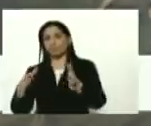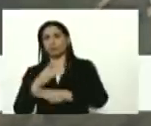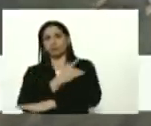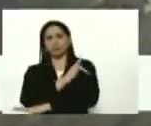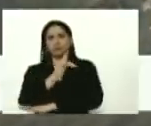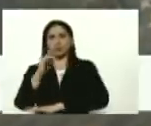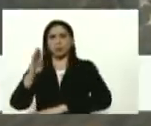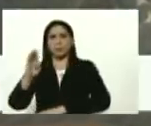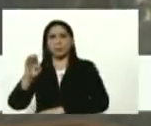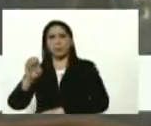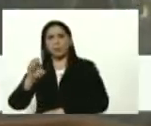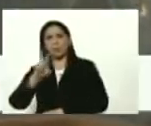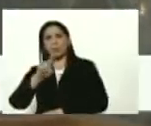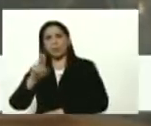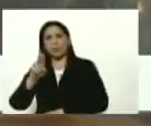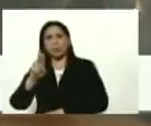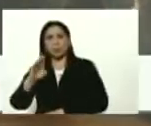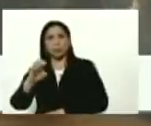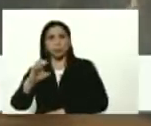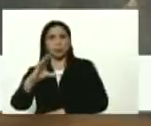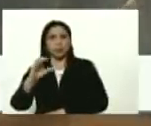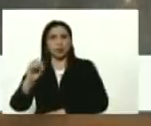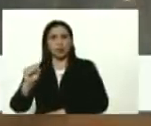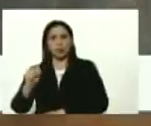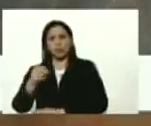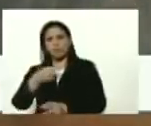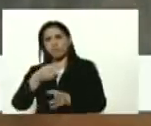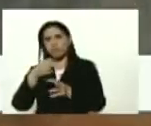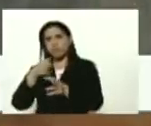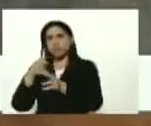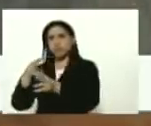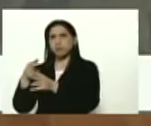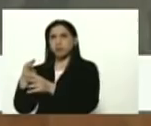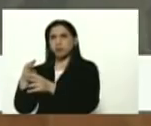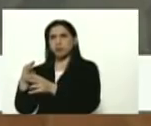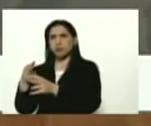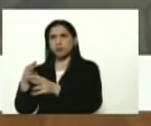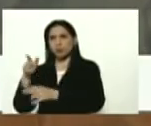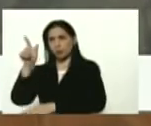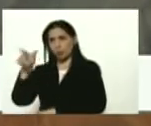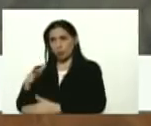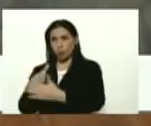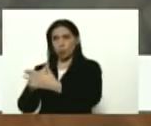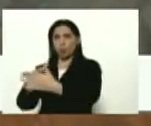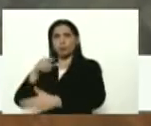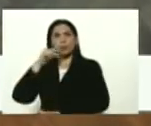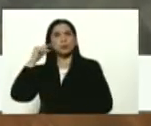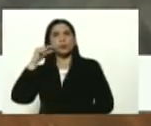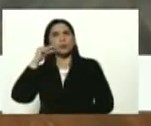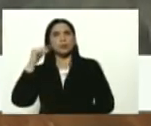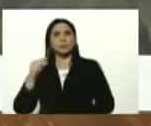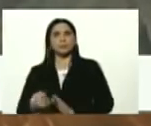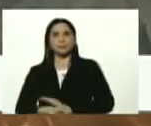Berruecos, ¡pum, pum, pum! Tres balazos que asesinaron.